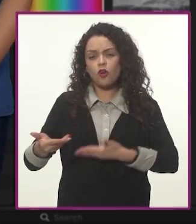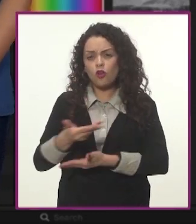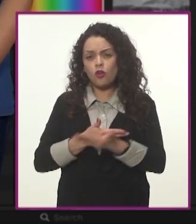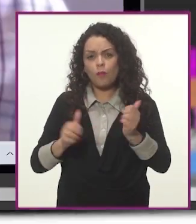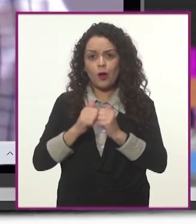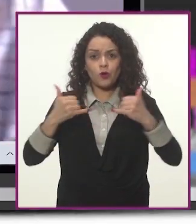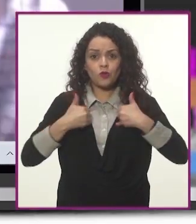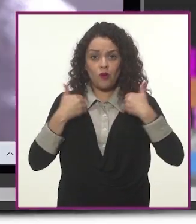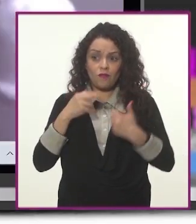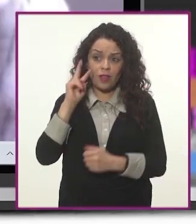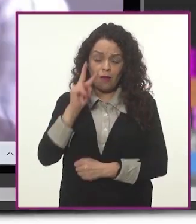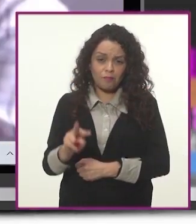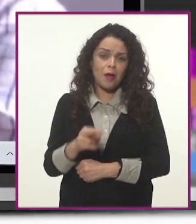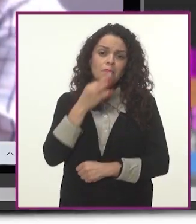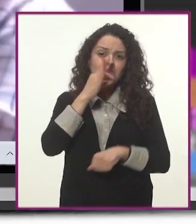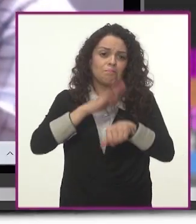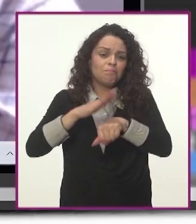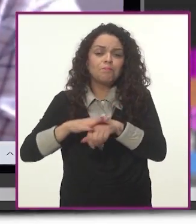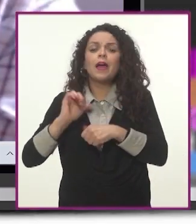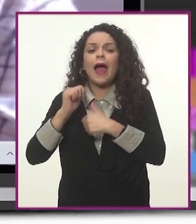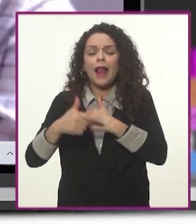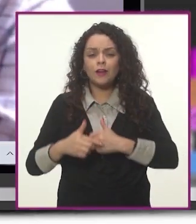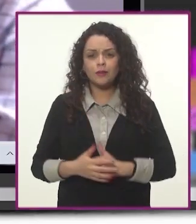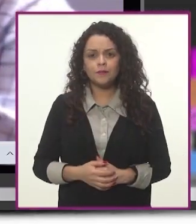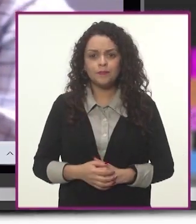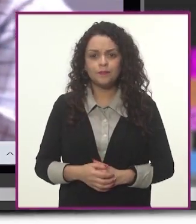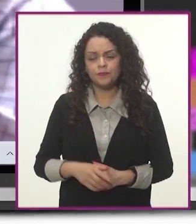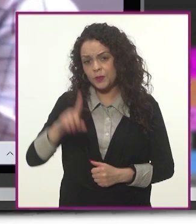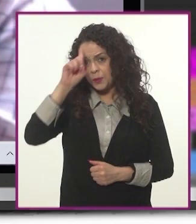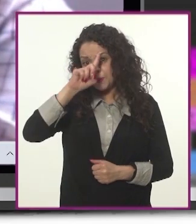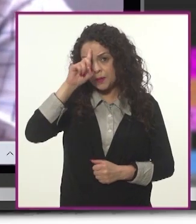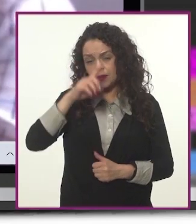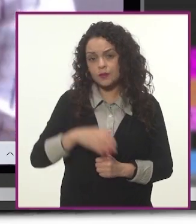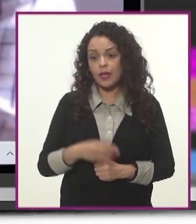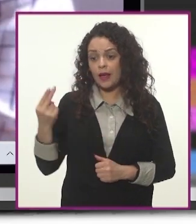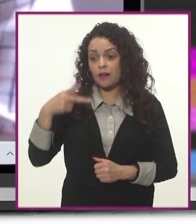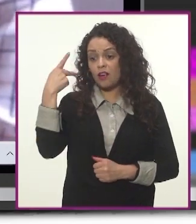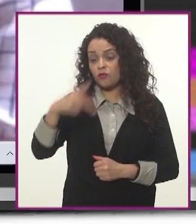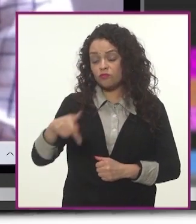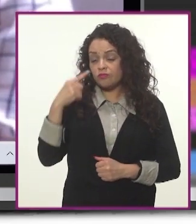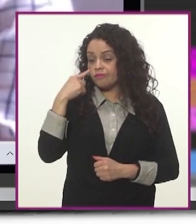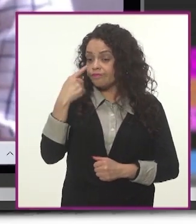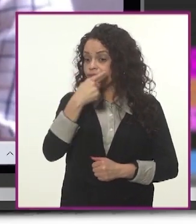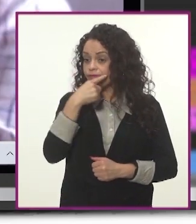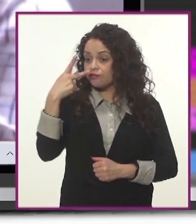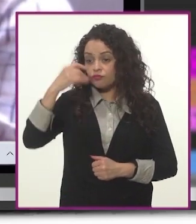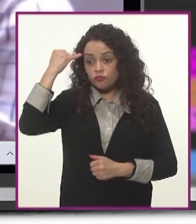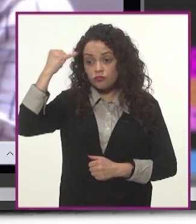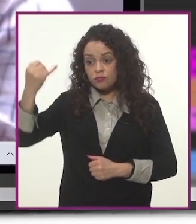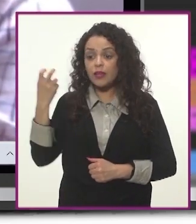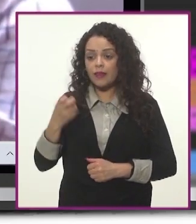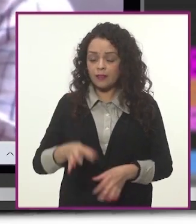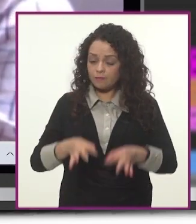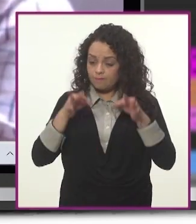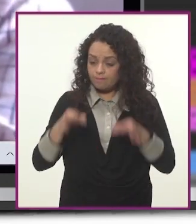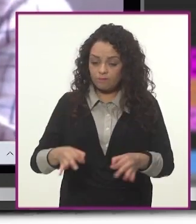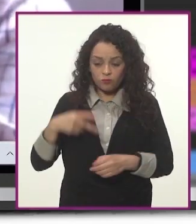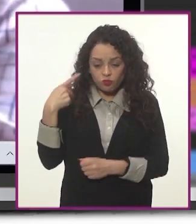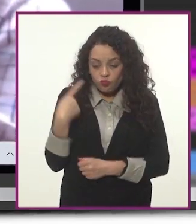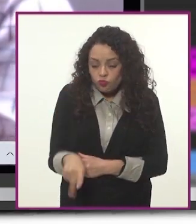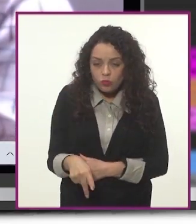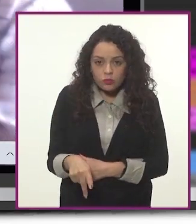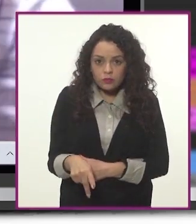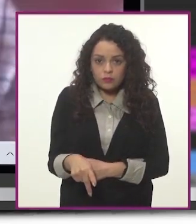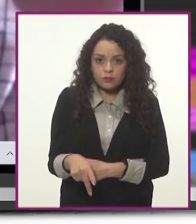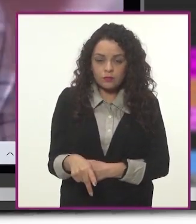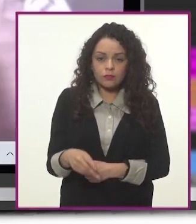casa? Tienen ustedes que aprender a tener un criterio propio, eso se forma viendo cine, ¿no? Hoy en día, por ejemplo, una